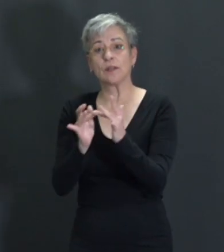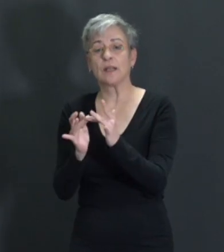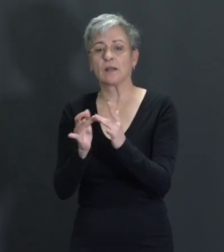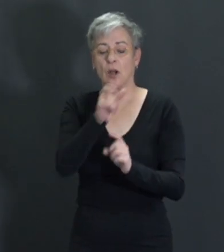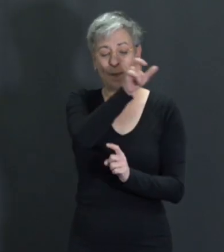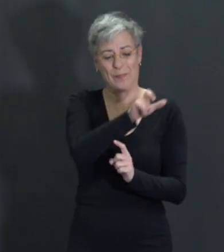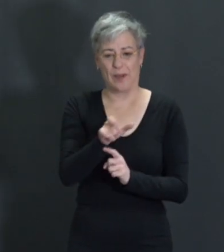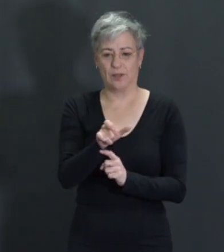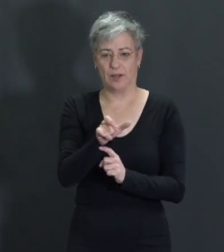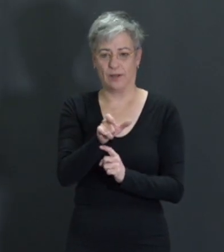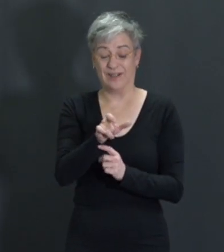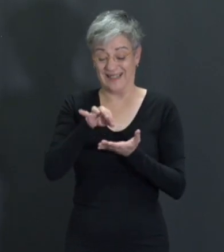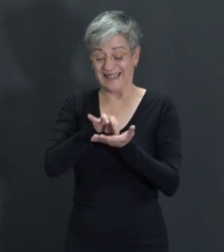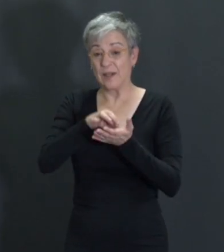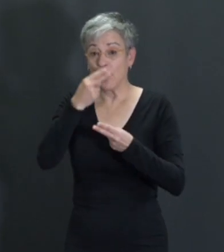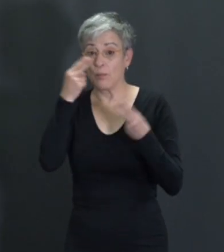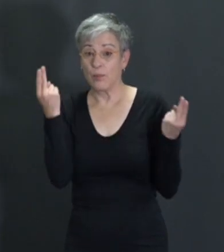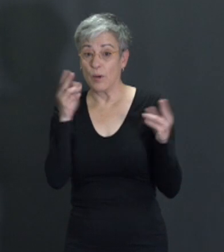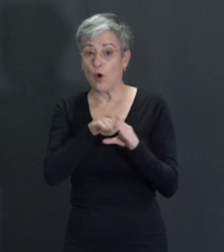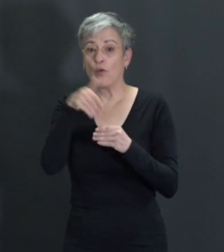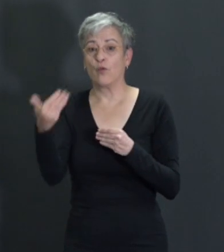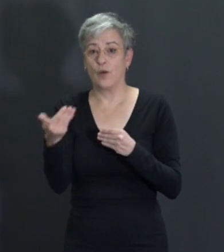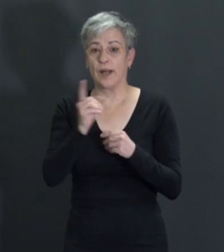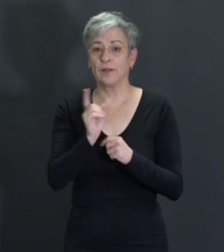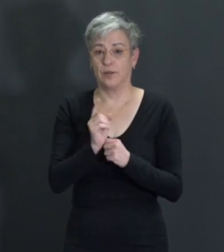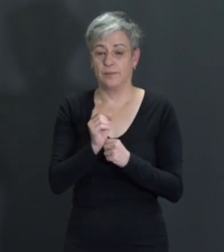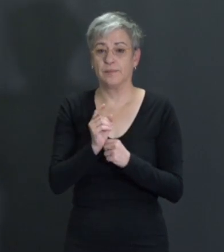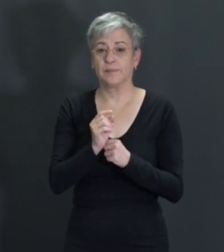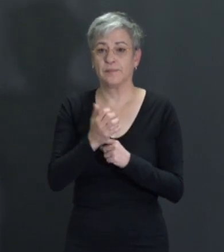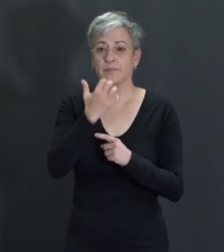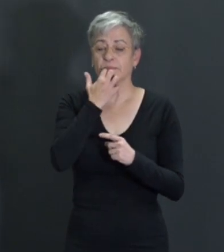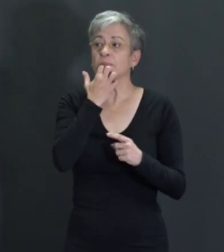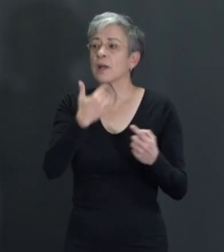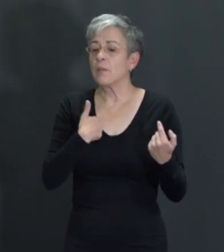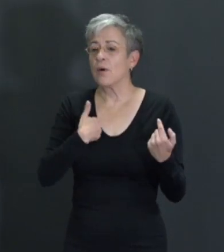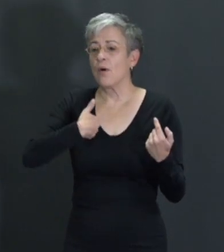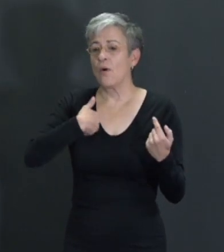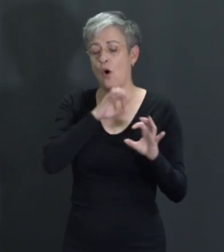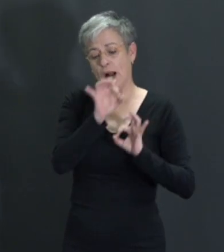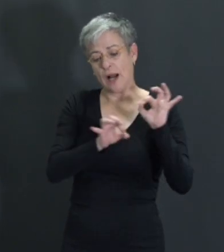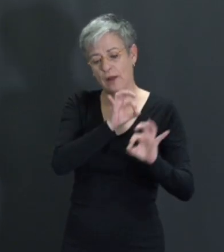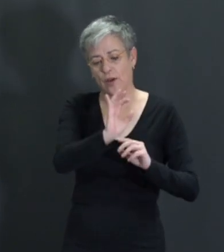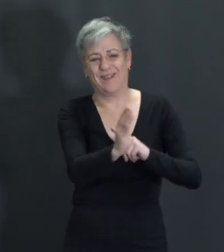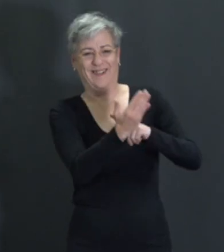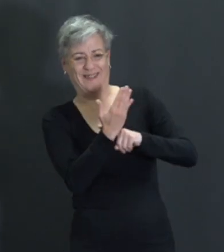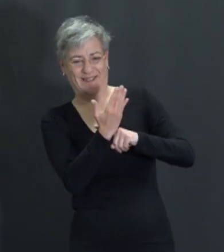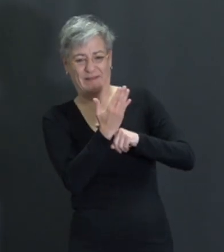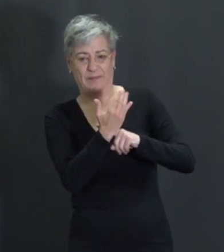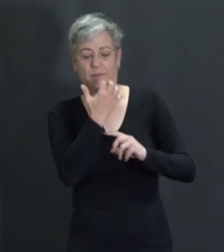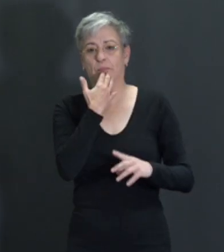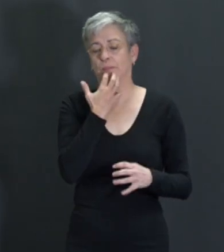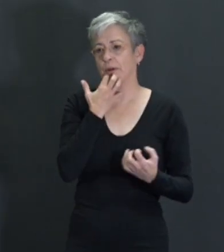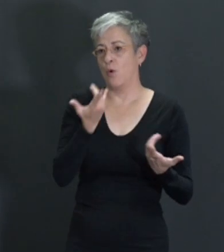están fuera de esos servicios públicos, a través de sus organizaciones representativas. Es decir, para que una persona mayor